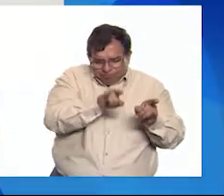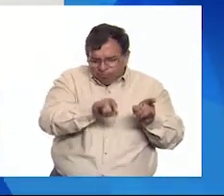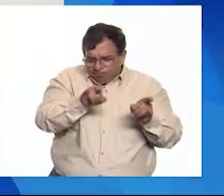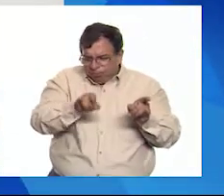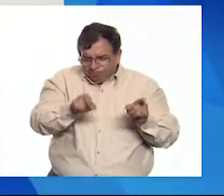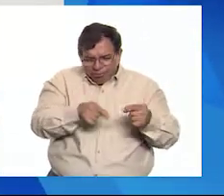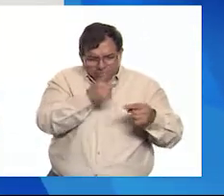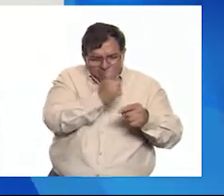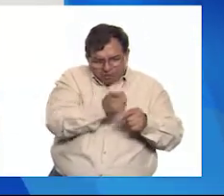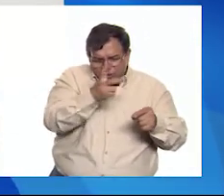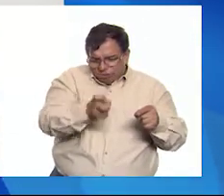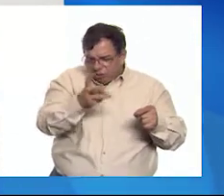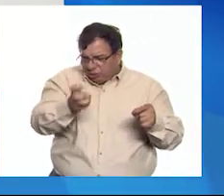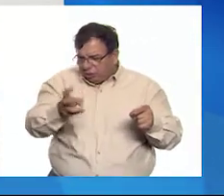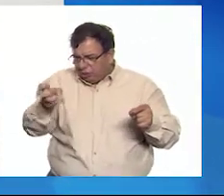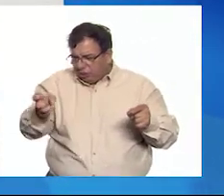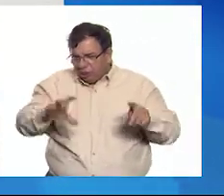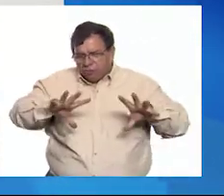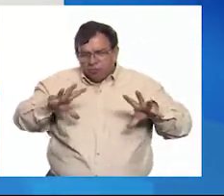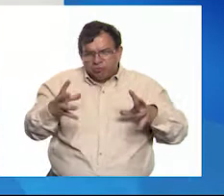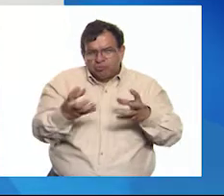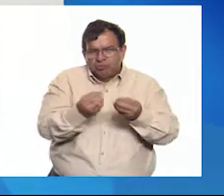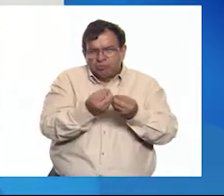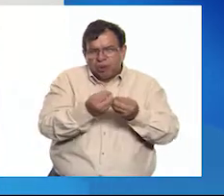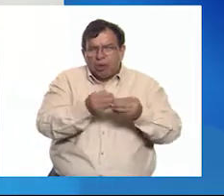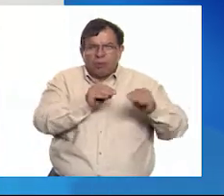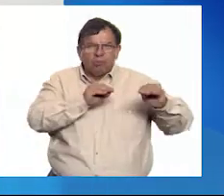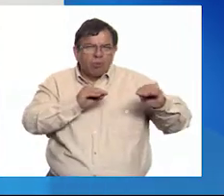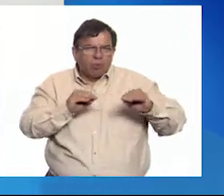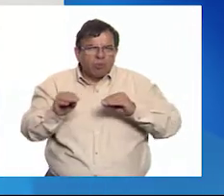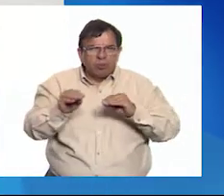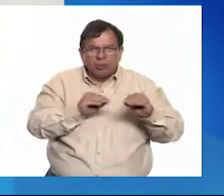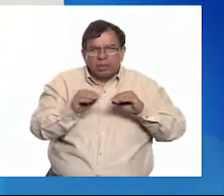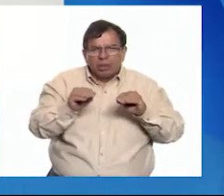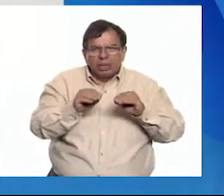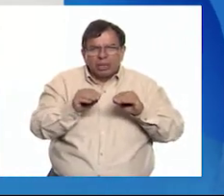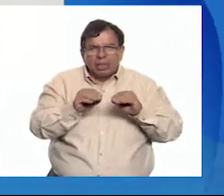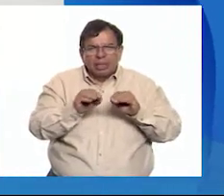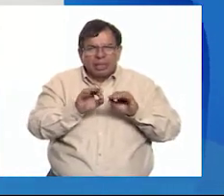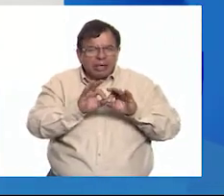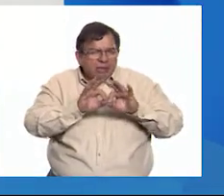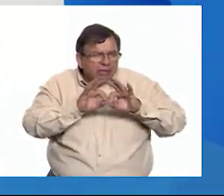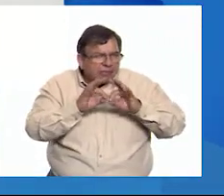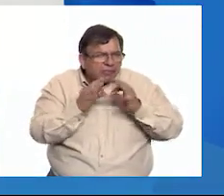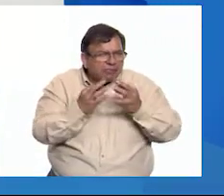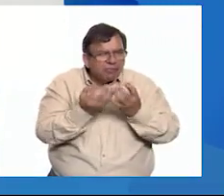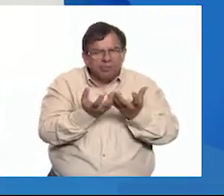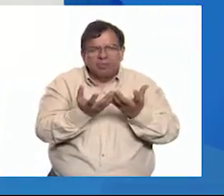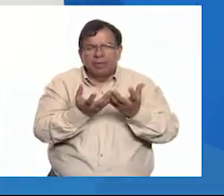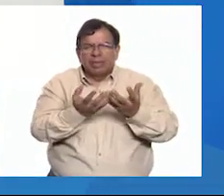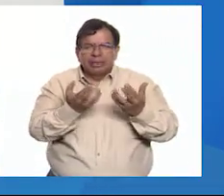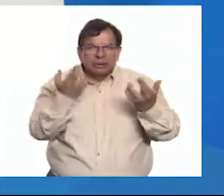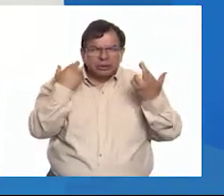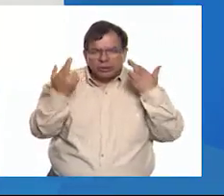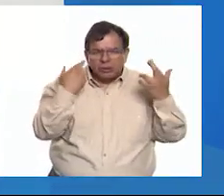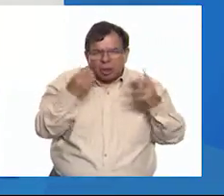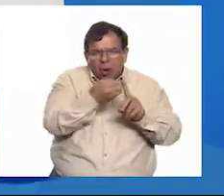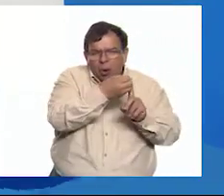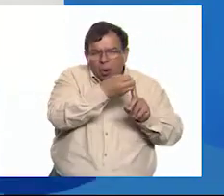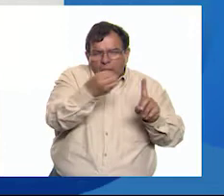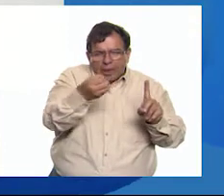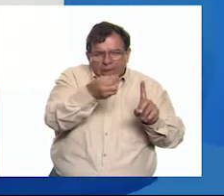unos a otros. Es el conjunto de elementos, movimientos, figuras o sonidos ordenados a partir de un